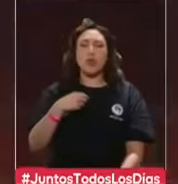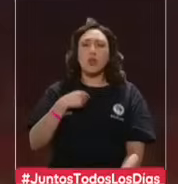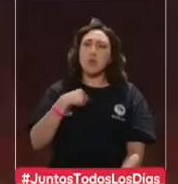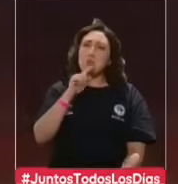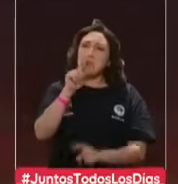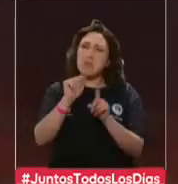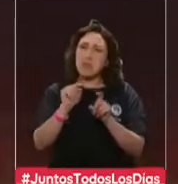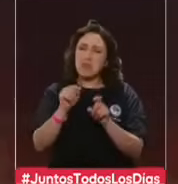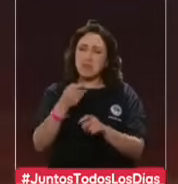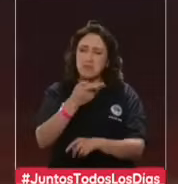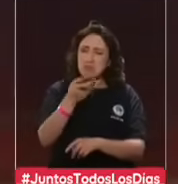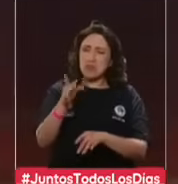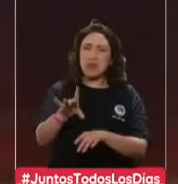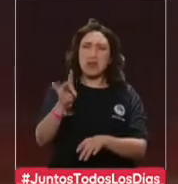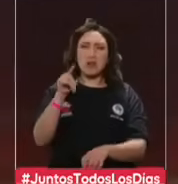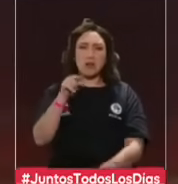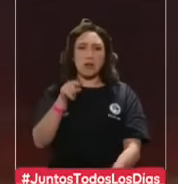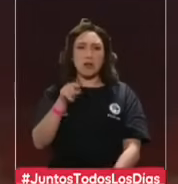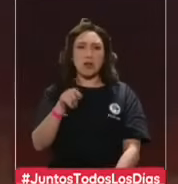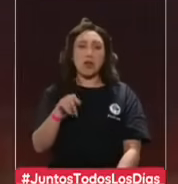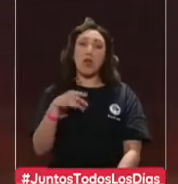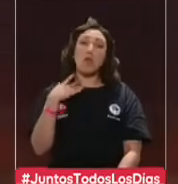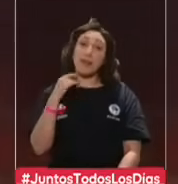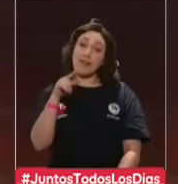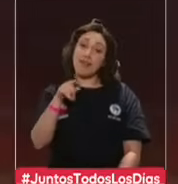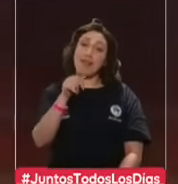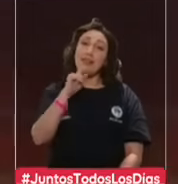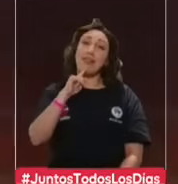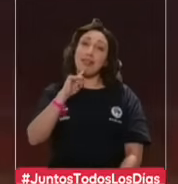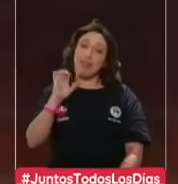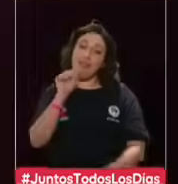en mí? Y me dijeron, como a ti, te falta una mano.